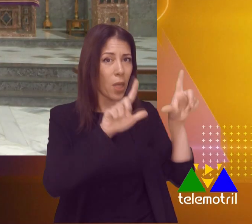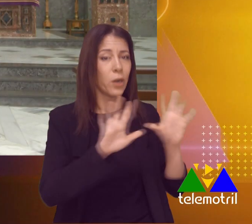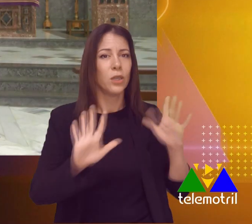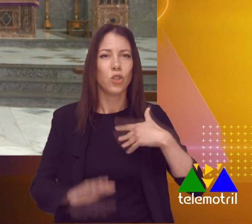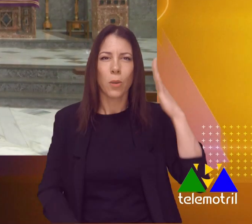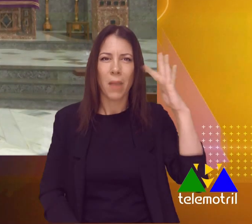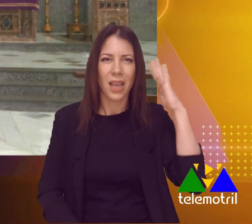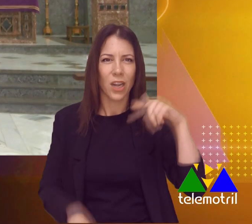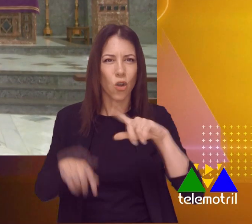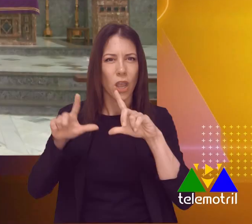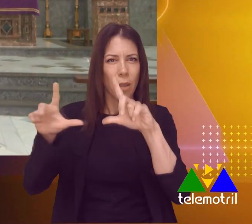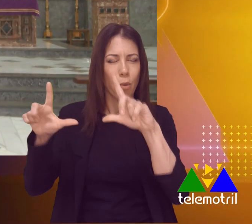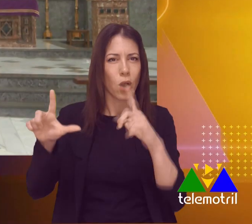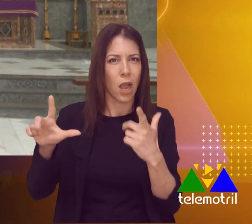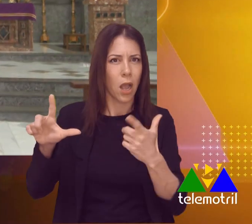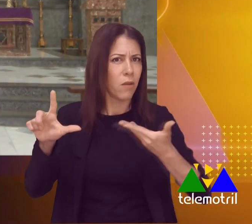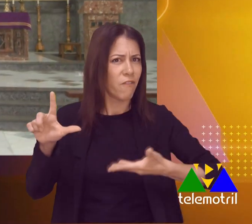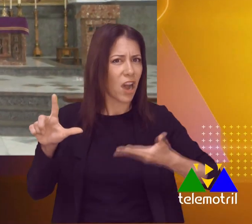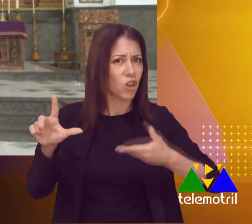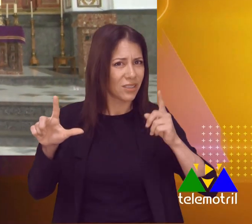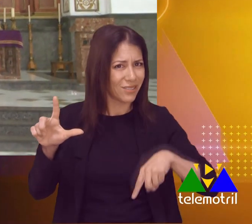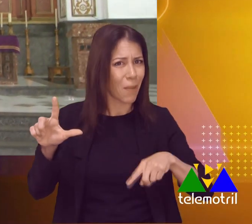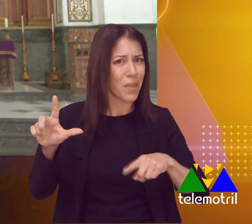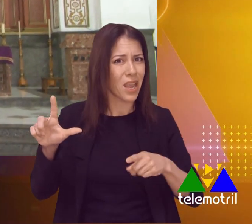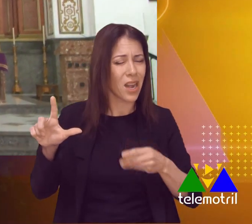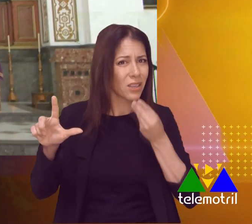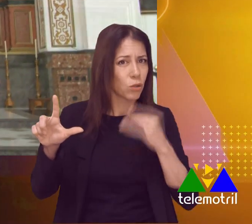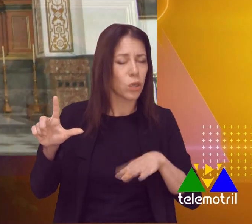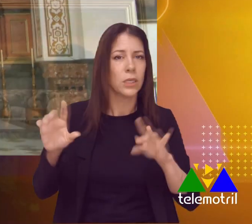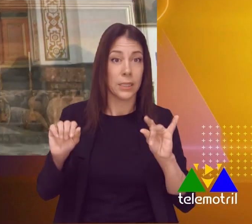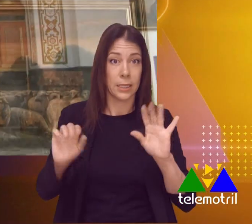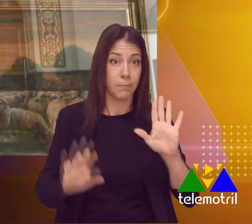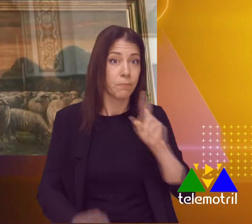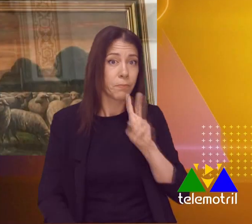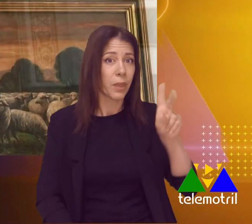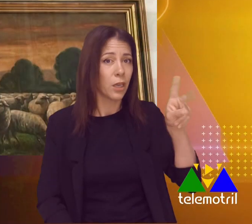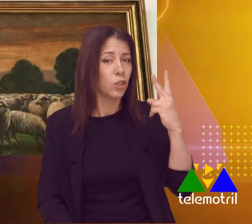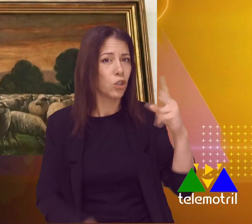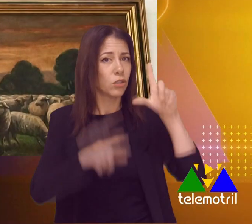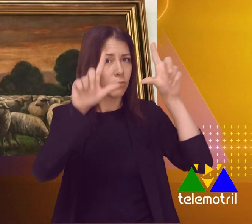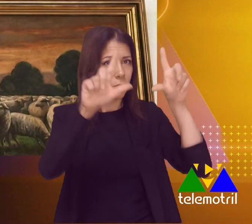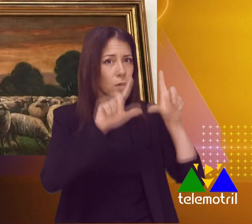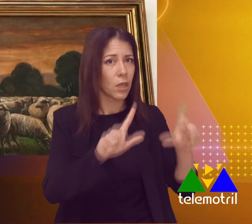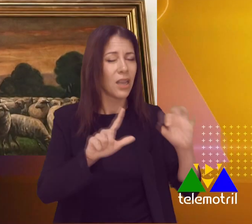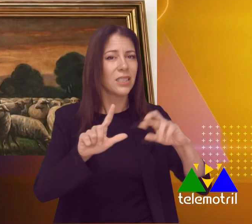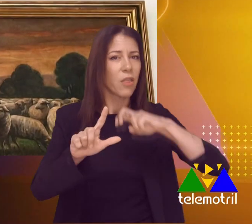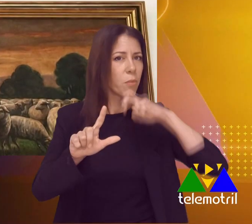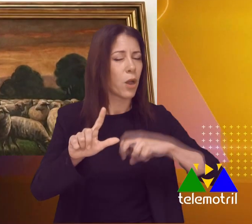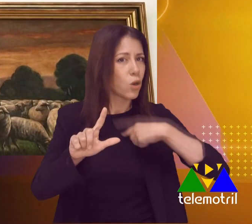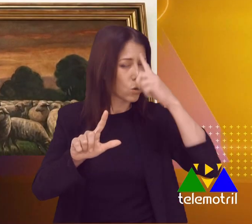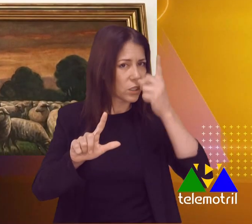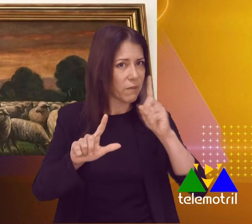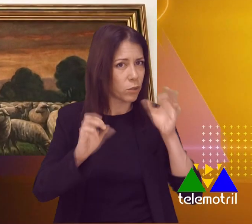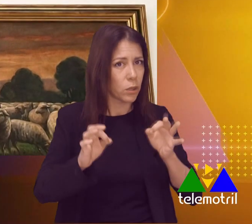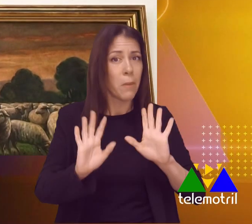Imagino que son cuadros también de un cierto valor también patrimonial e histórico. No sabemos. Aquellos dos vinieron del arzobispado, de la curia, y no sabemos absolutamente, pero